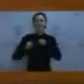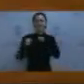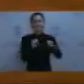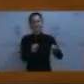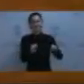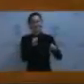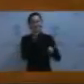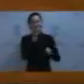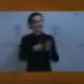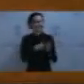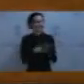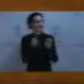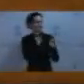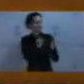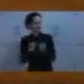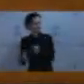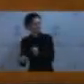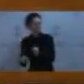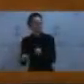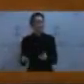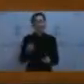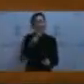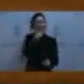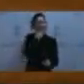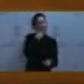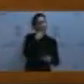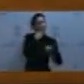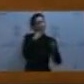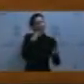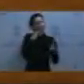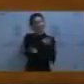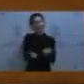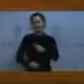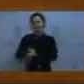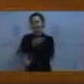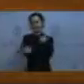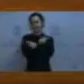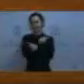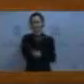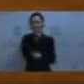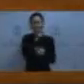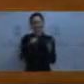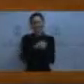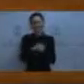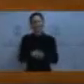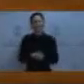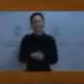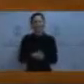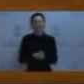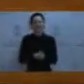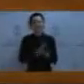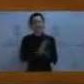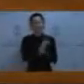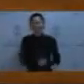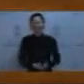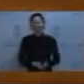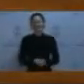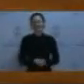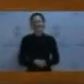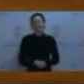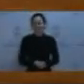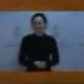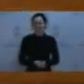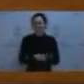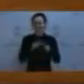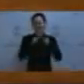proyectos, y y donde aquí dije digo, ahora digo Diego. Los 5.000 no llegan. ¿Qué voy a decir de